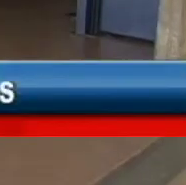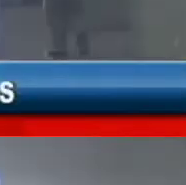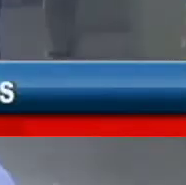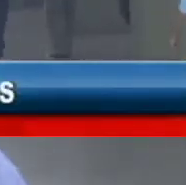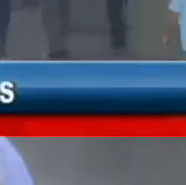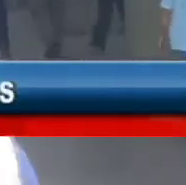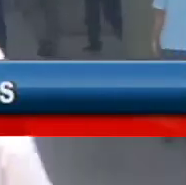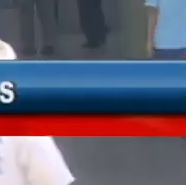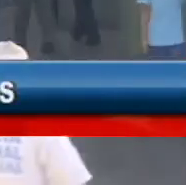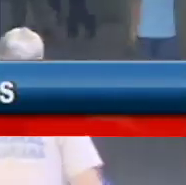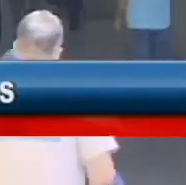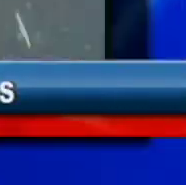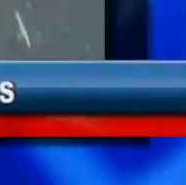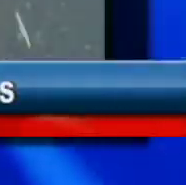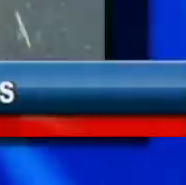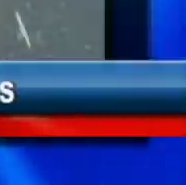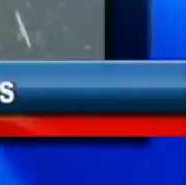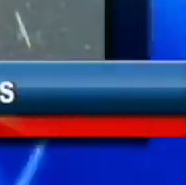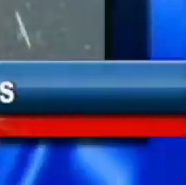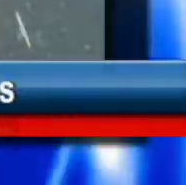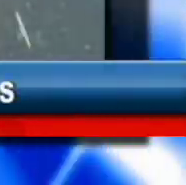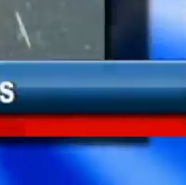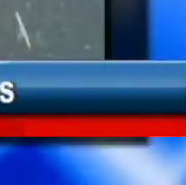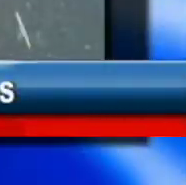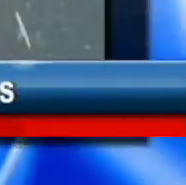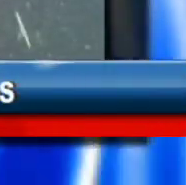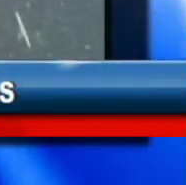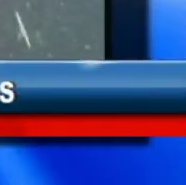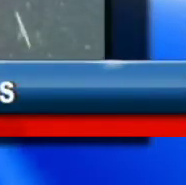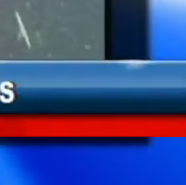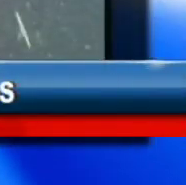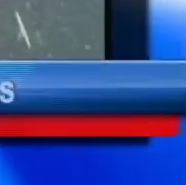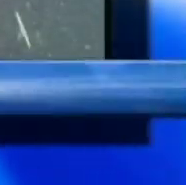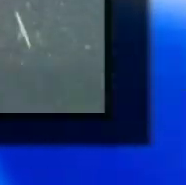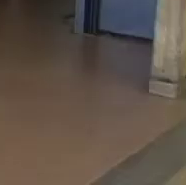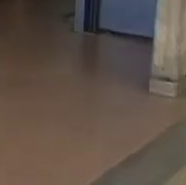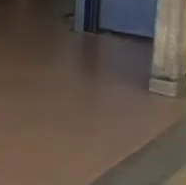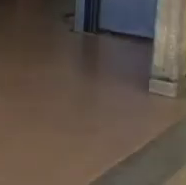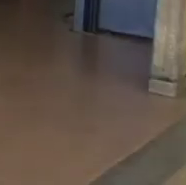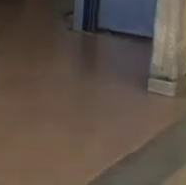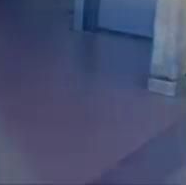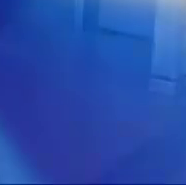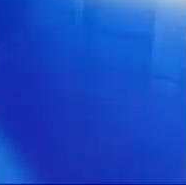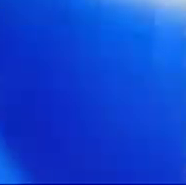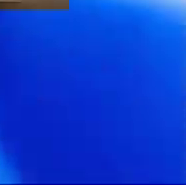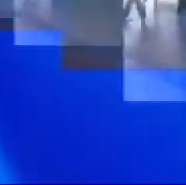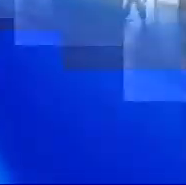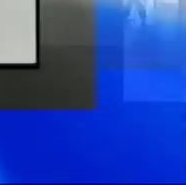Bajo control, restablecen servicio de Metro de Caracas tras interrupción provocada.